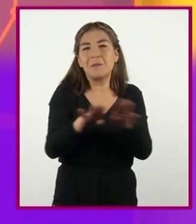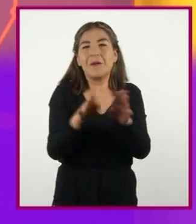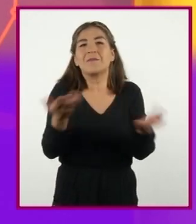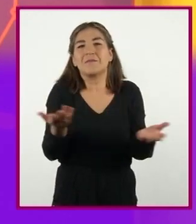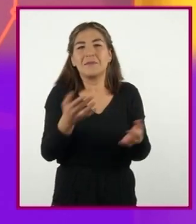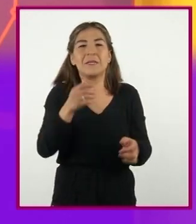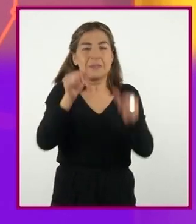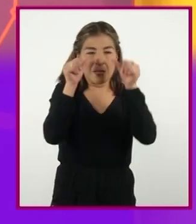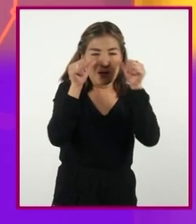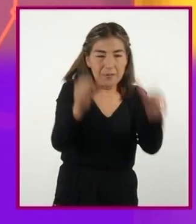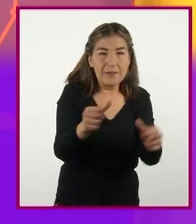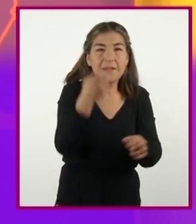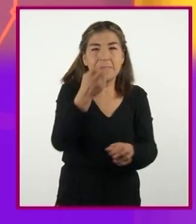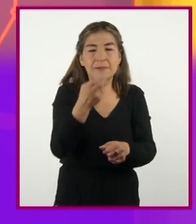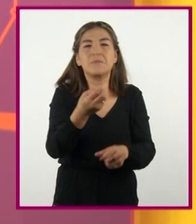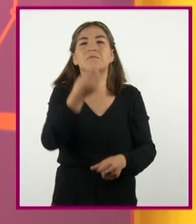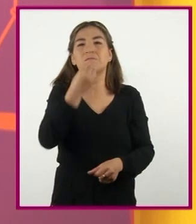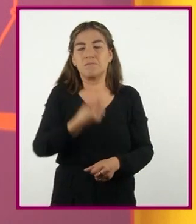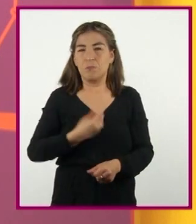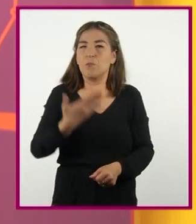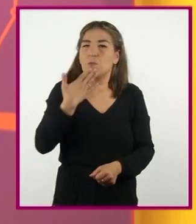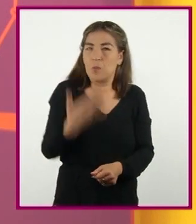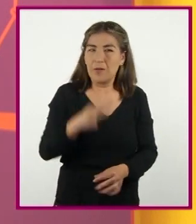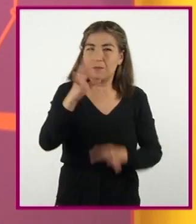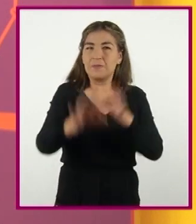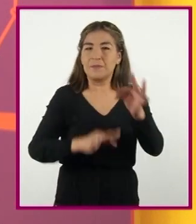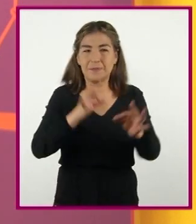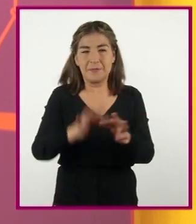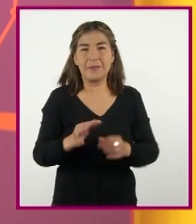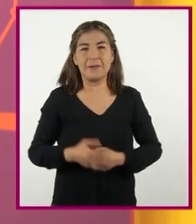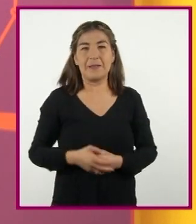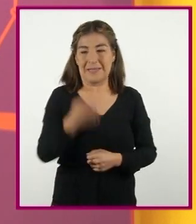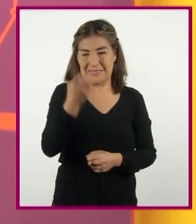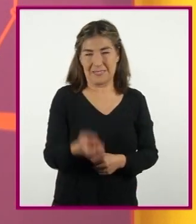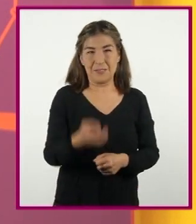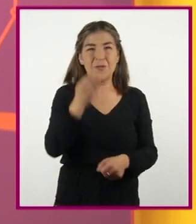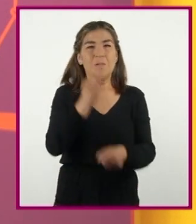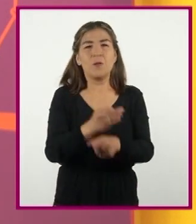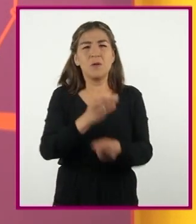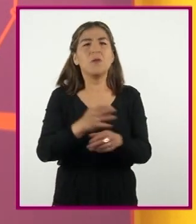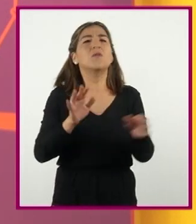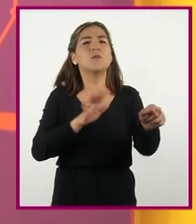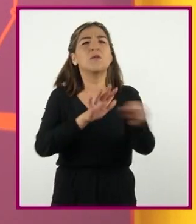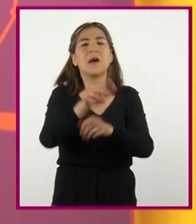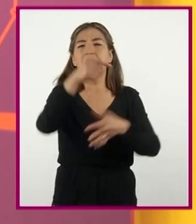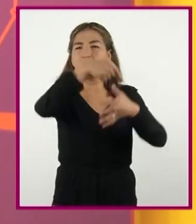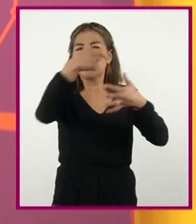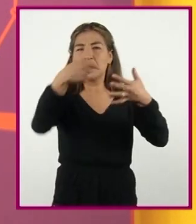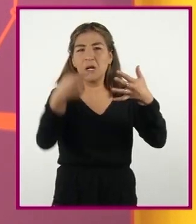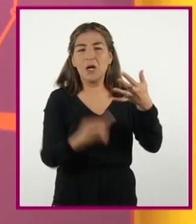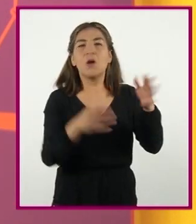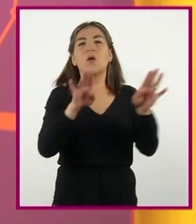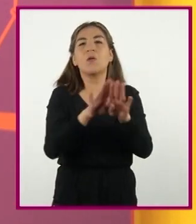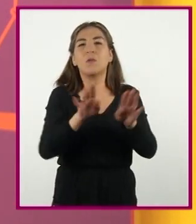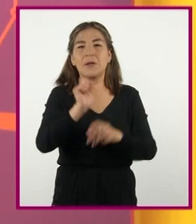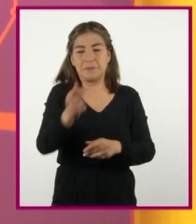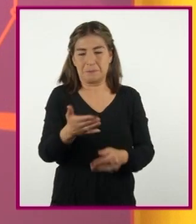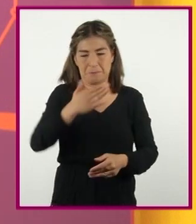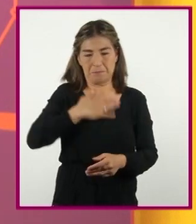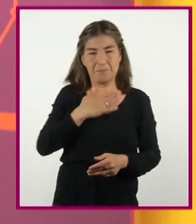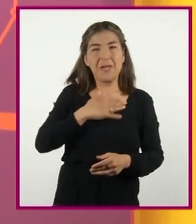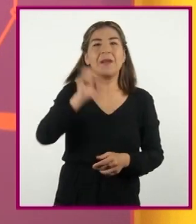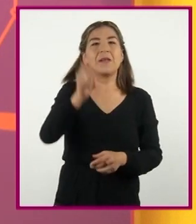las que atendemos esos compromisos. Estos aspectos se relacionan con el sentido de